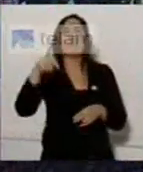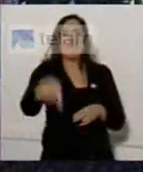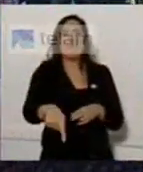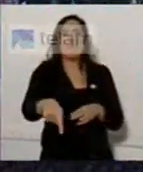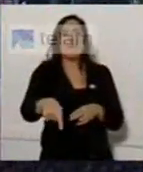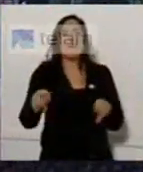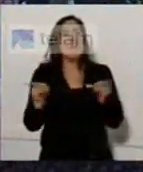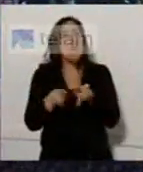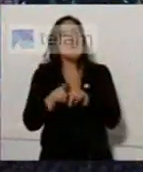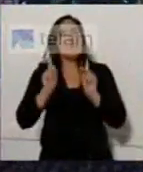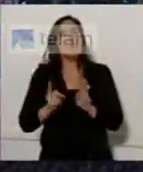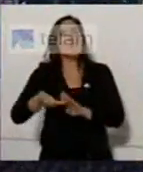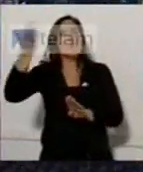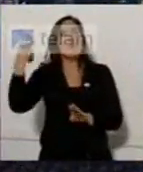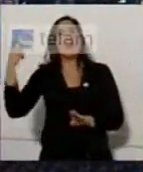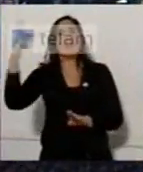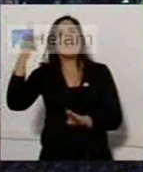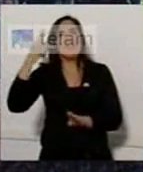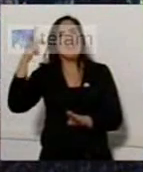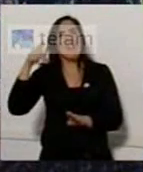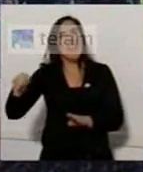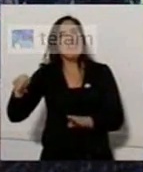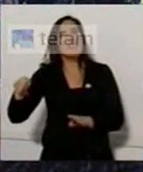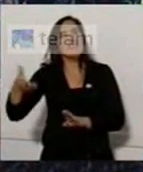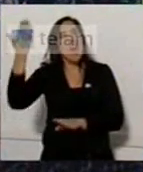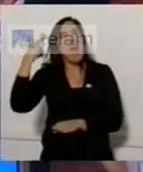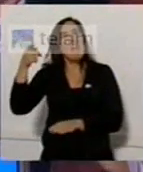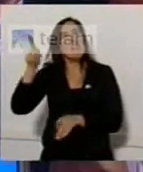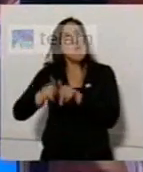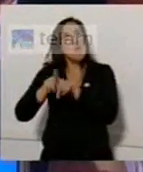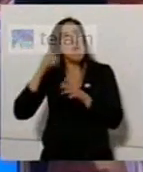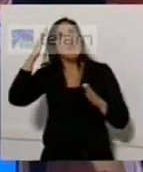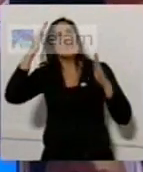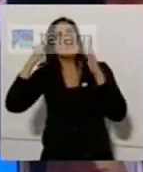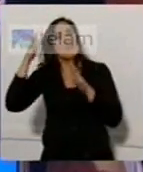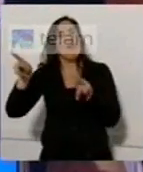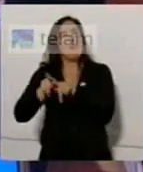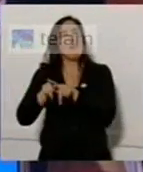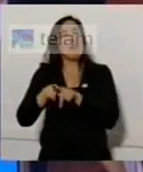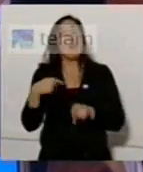como las que él tuvo. Yo quiero finalmente